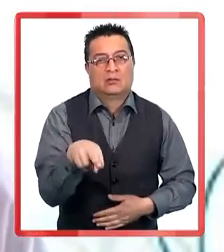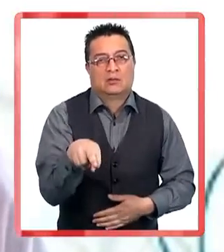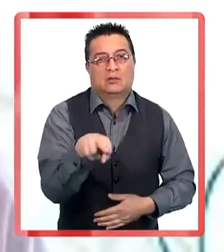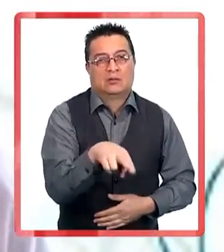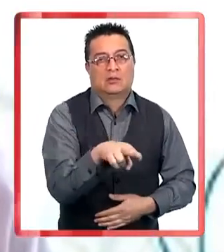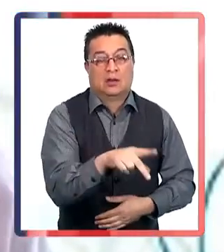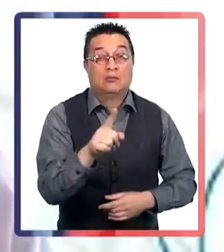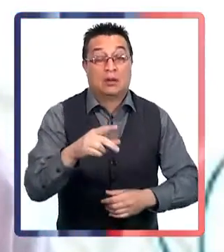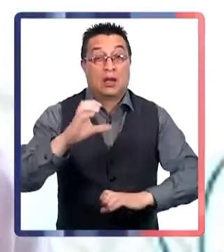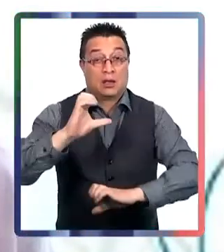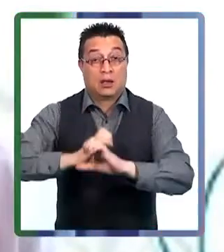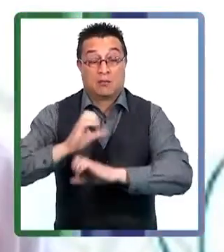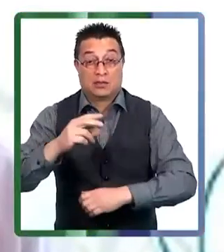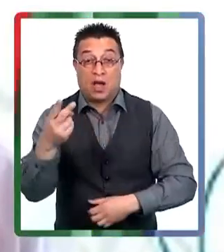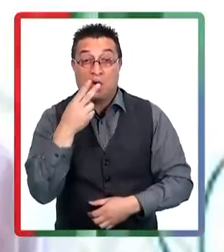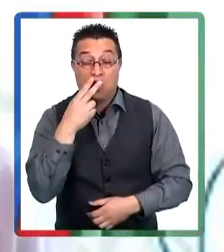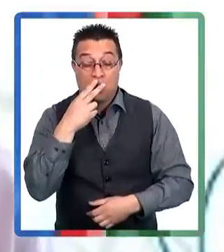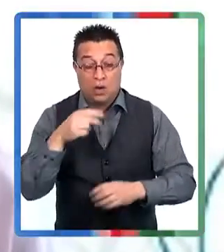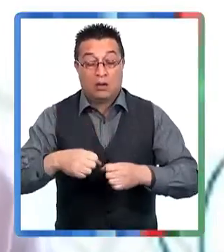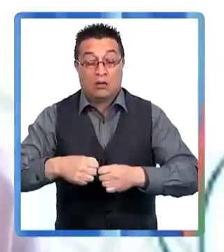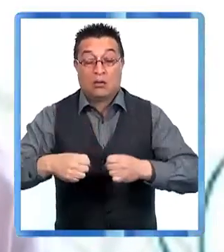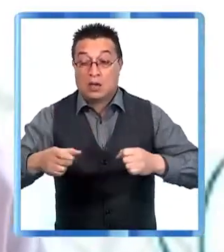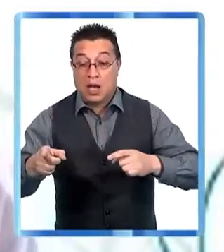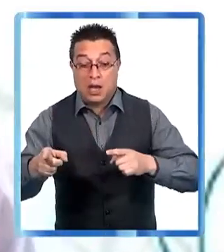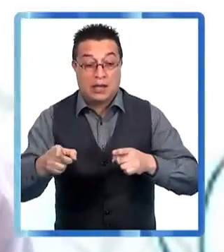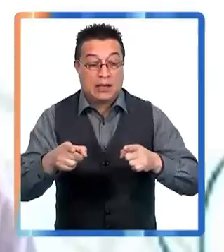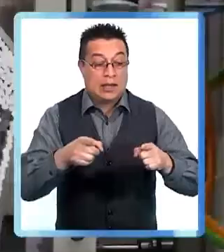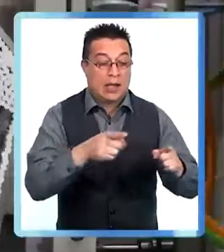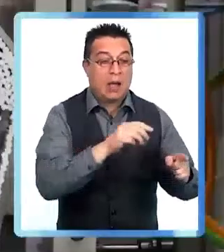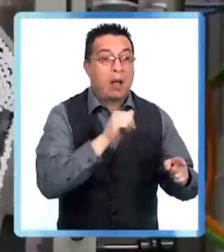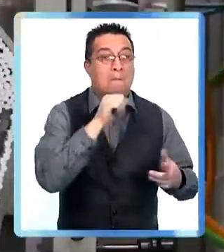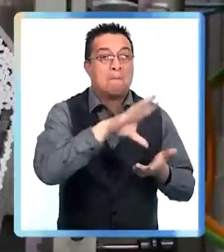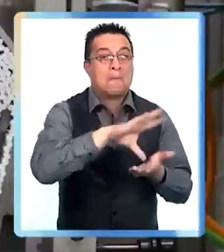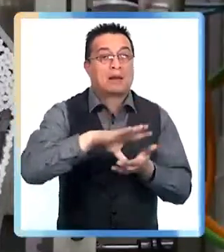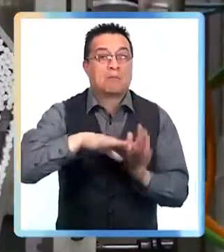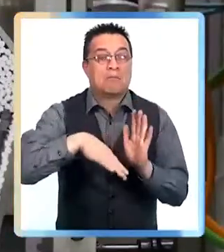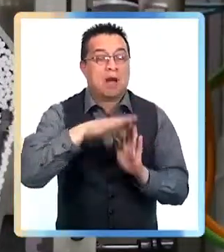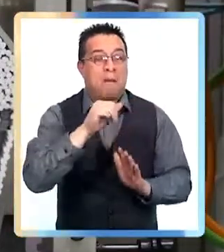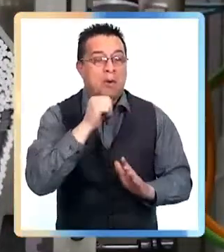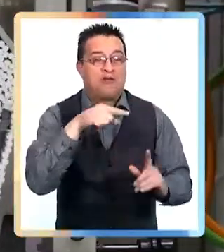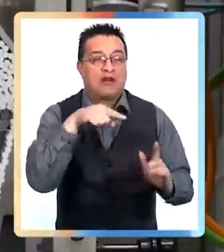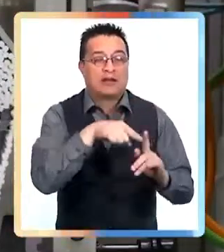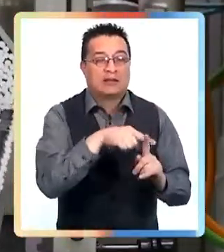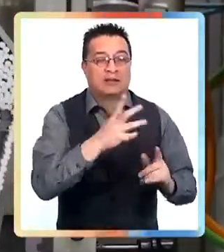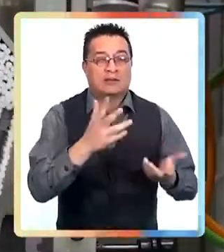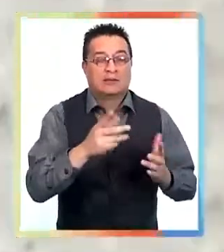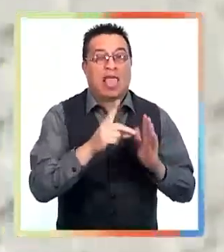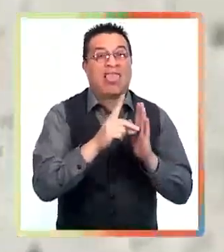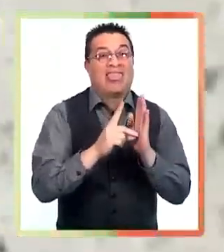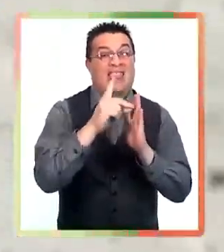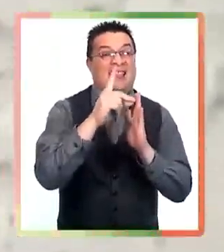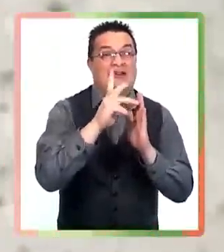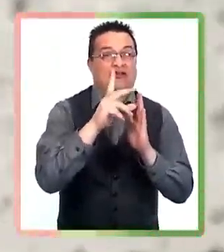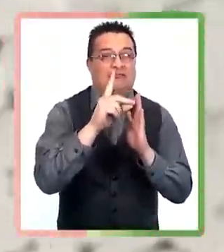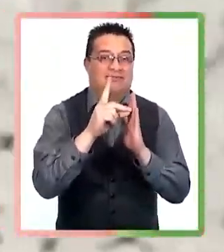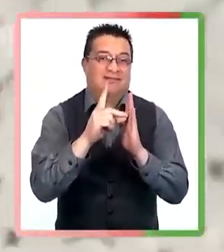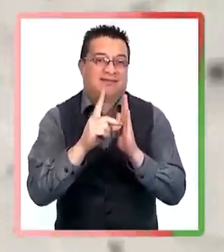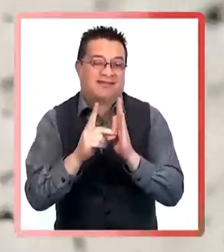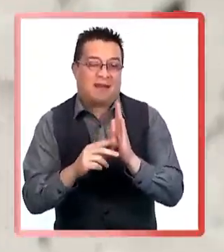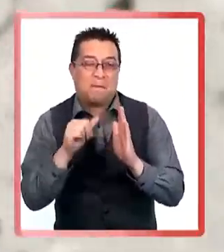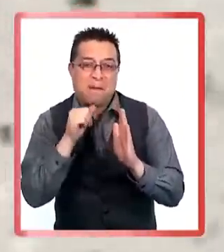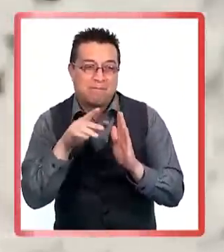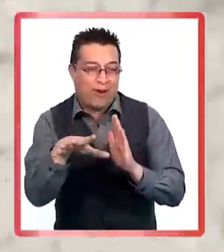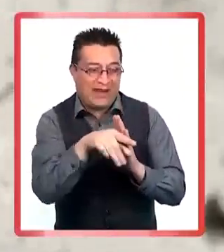alguna manera la industria del tabaco se ha desplazado hacia el tercer mundo, hacia los países subdesarrollados o en vías de